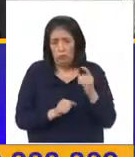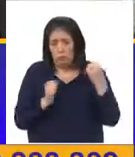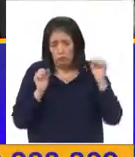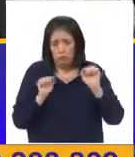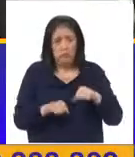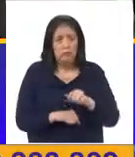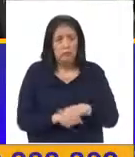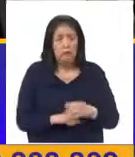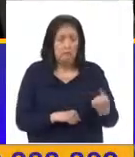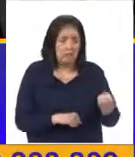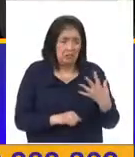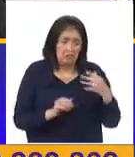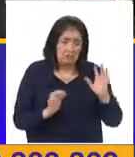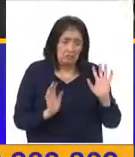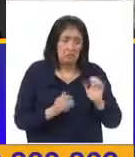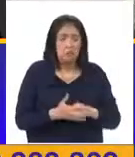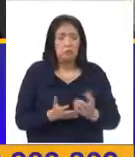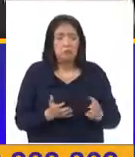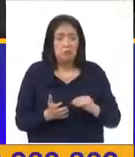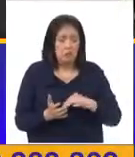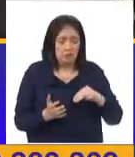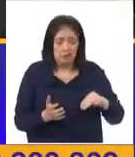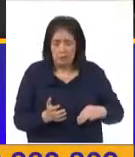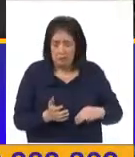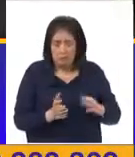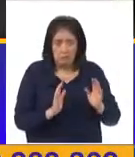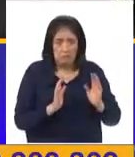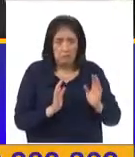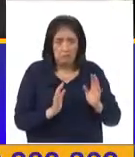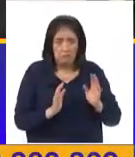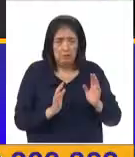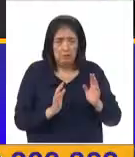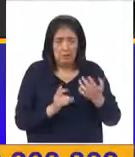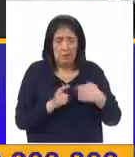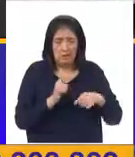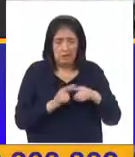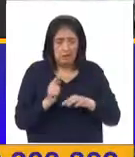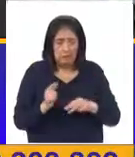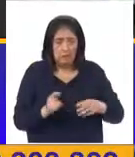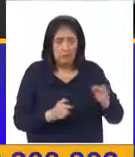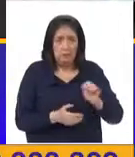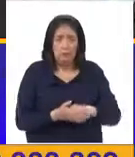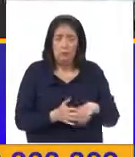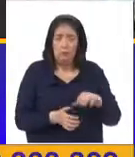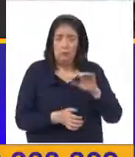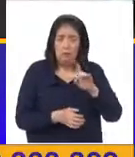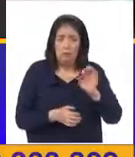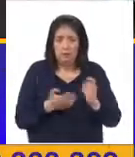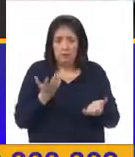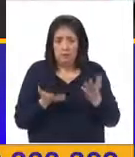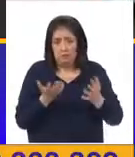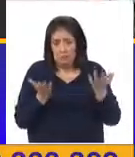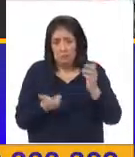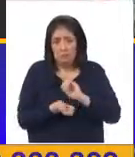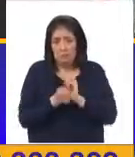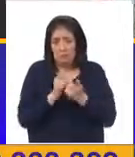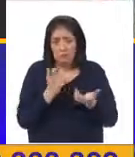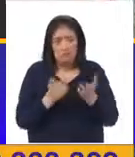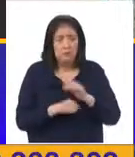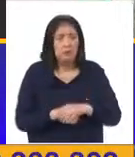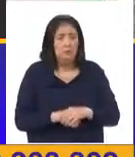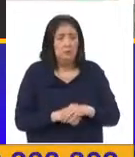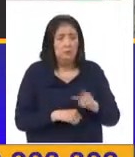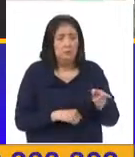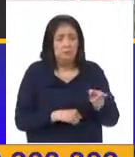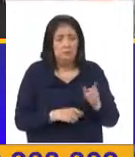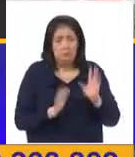Y me han dicho que el embajador Rodríguez Cuadros está yendo, o está en parte de gobierno en este momento. Bueno, eso es un síntoma de que algún cambio puede haber. Ha negado